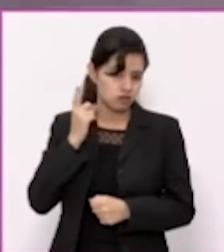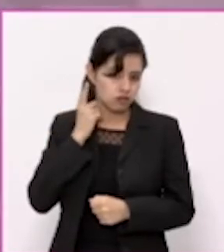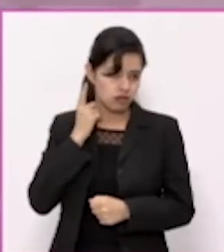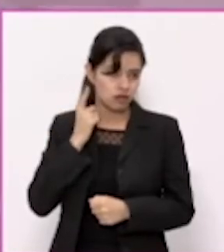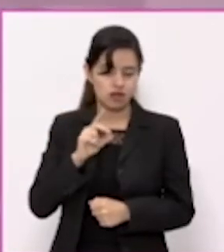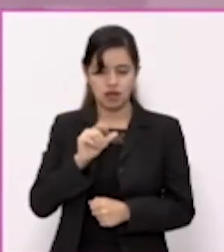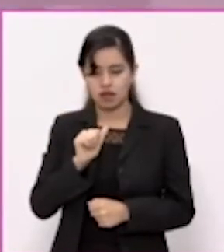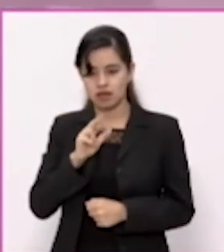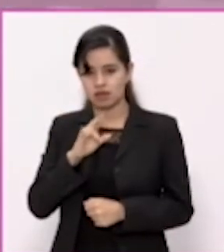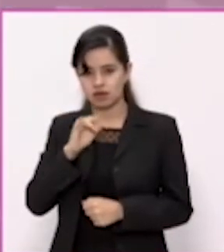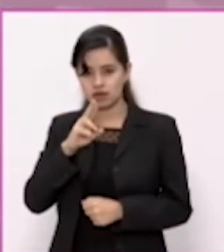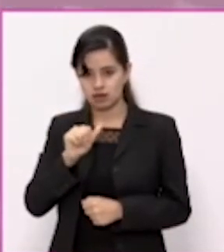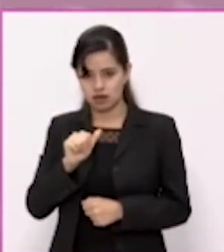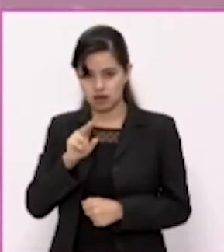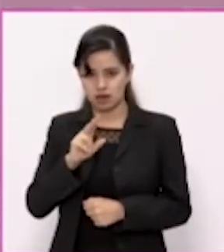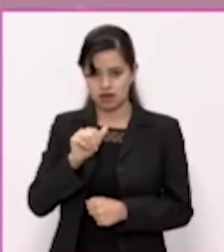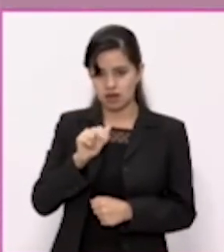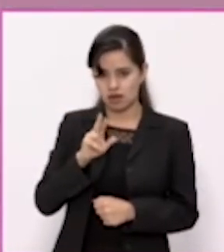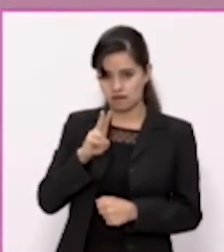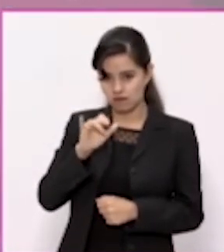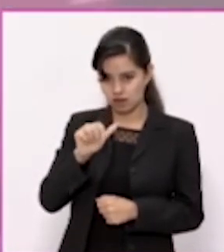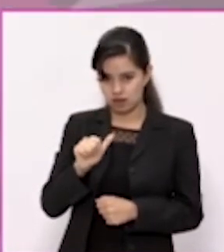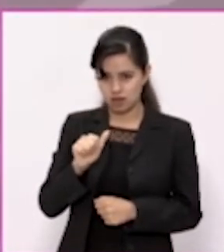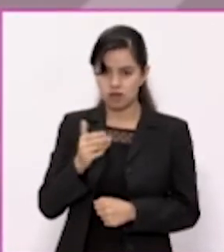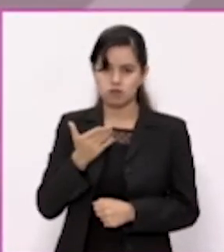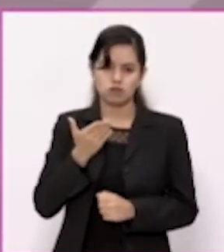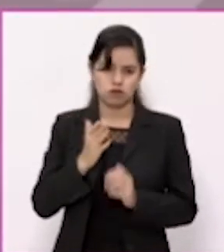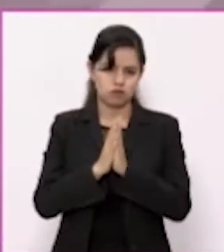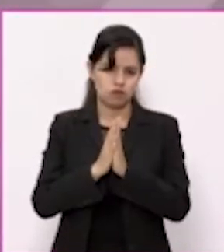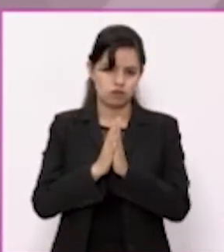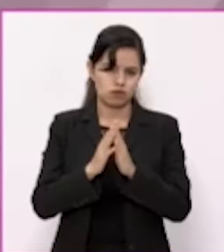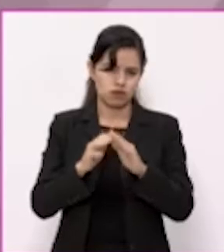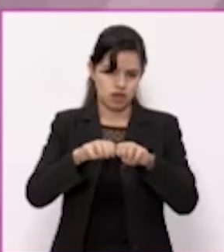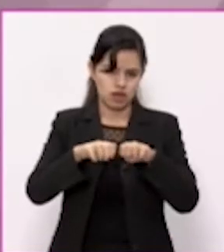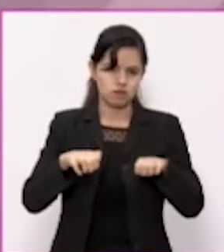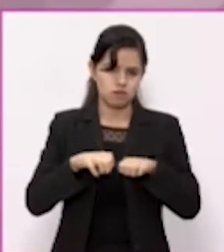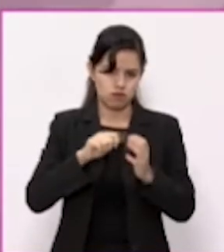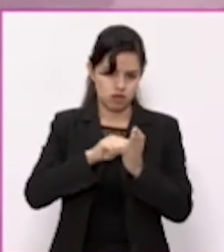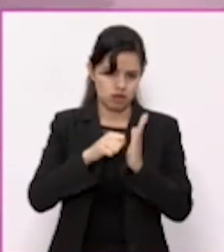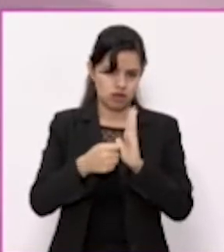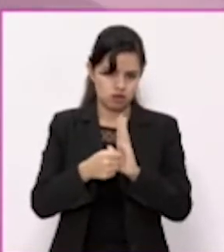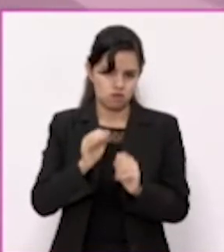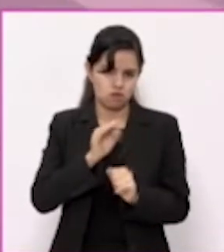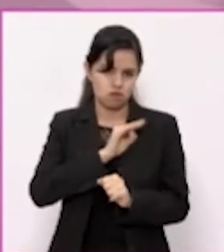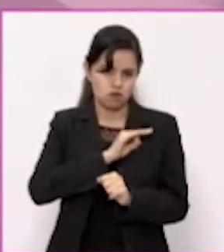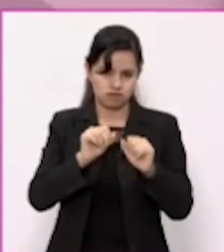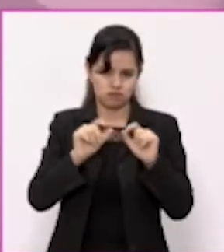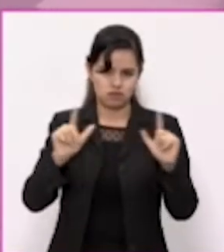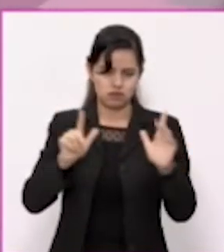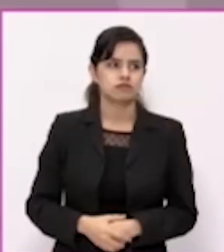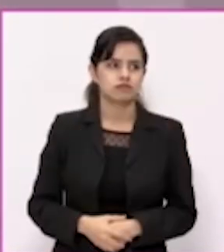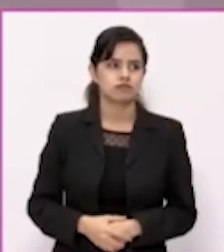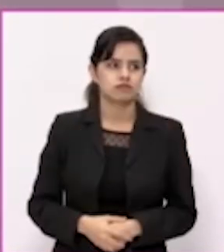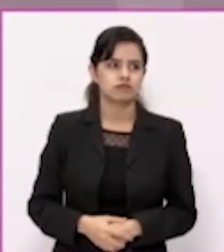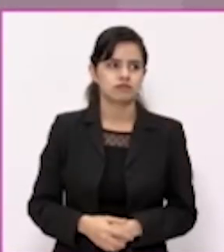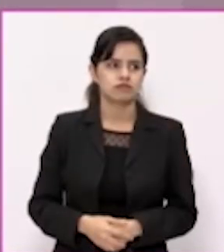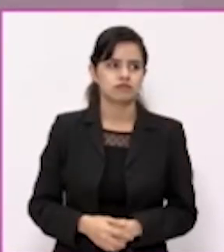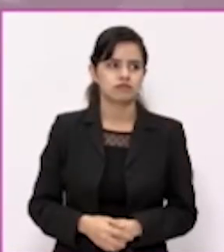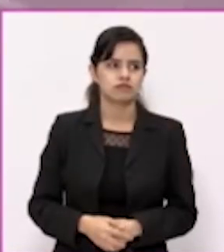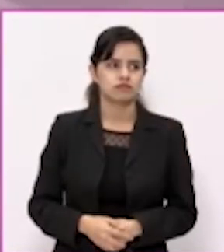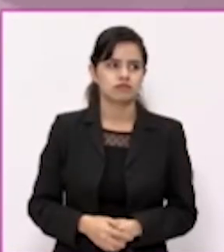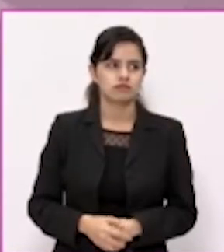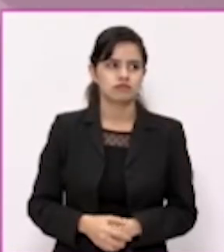Dávila Fernández. Pido a los compañeros del equipo técnico si nos hacen favor de presentar este material.